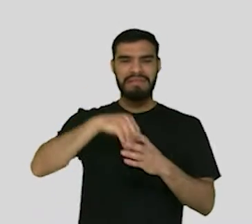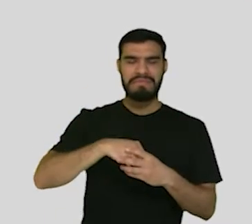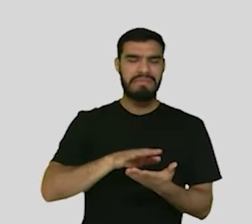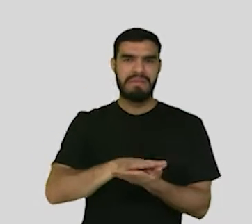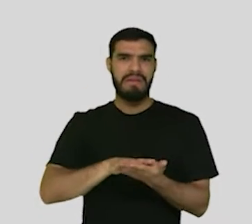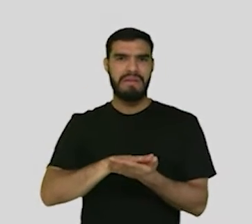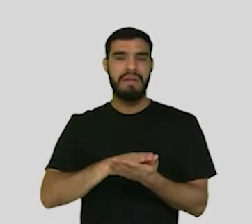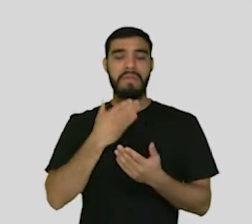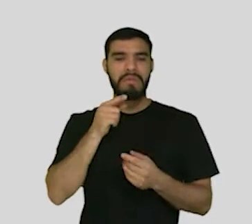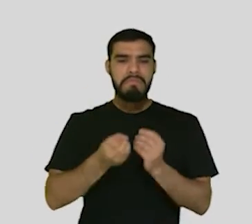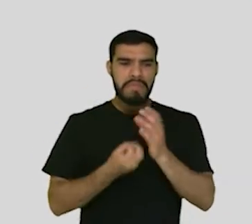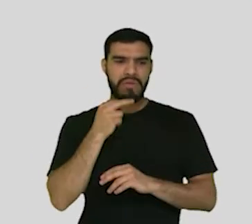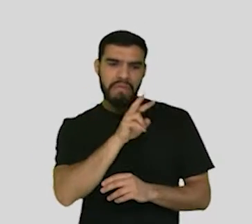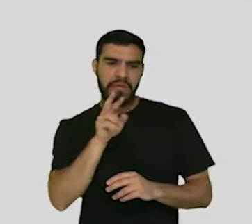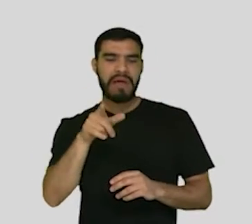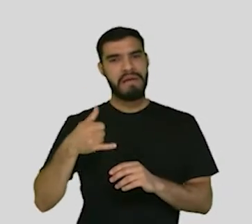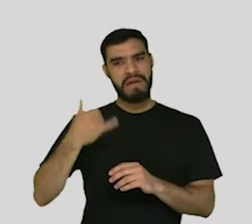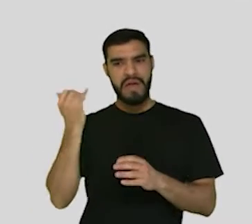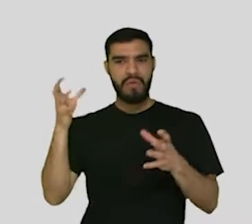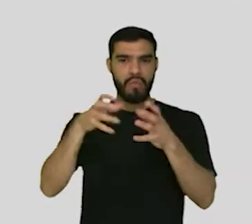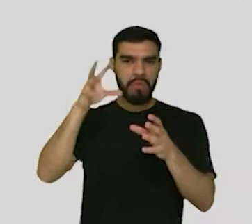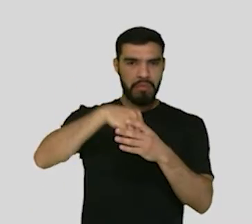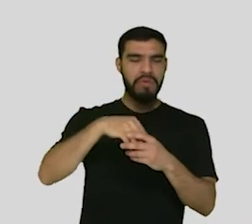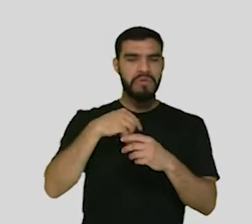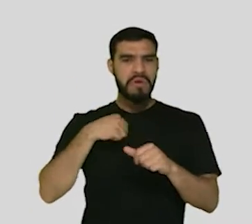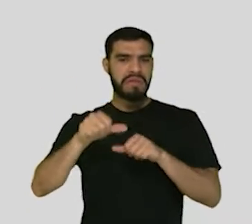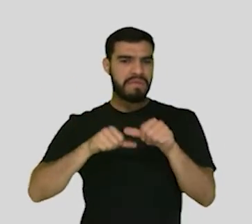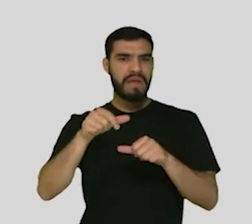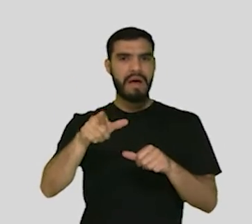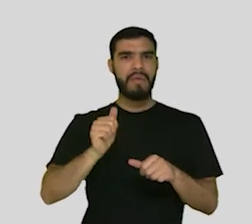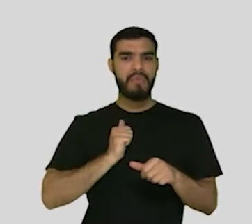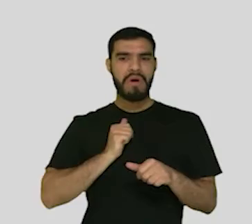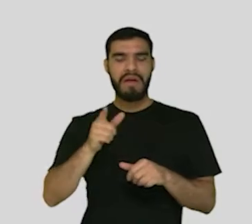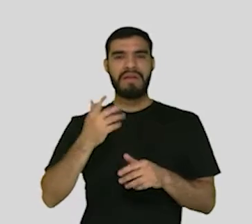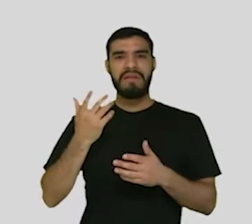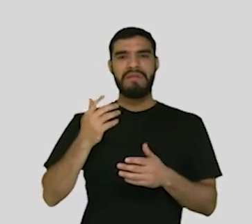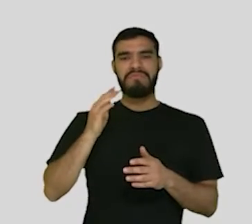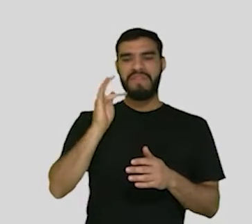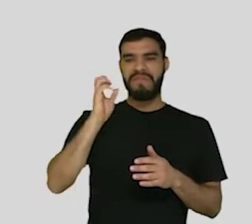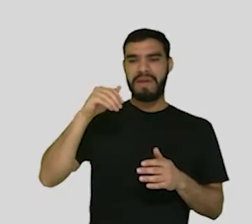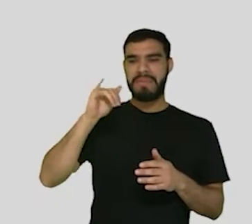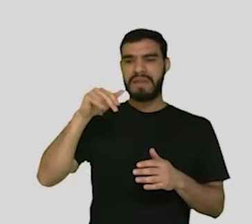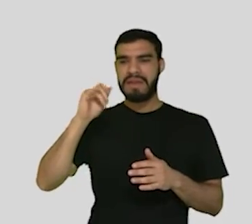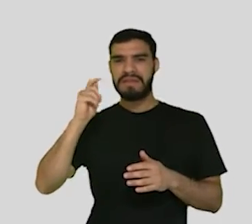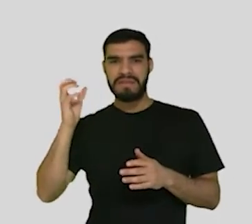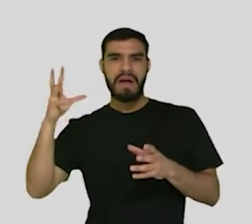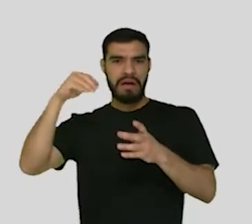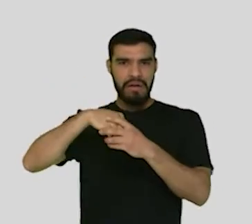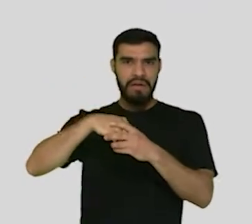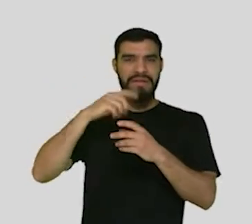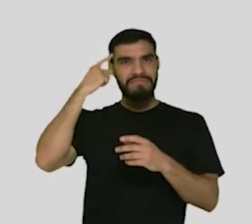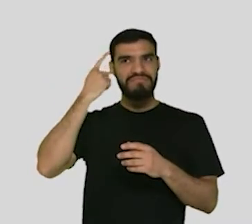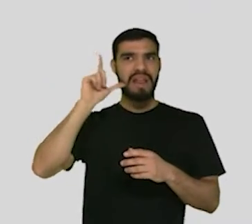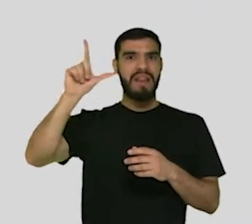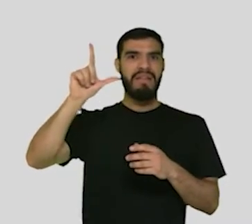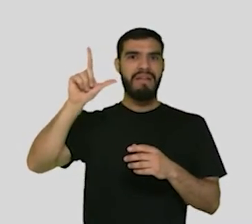que acuese mi activismo en la agrupación gay, entramos ahí unas chicas que éramos feministas, gay indive,